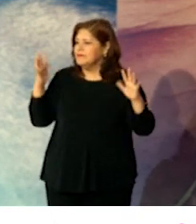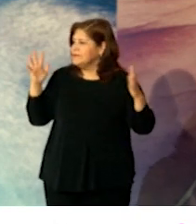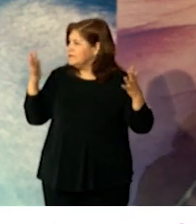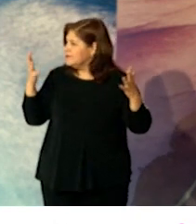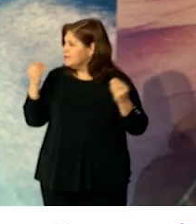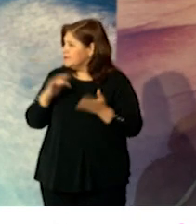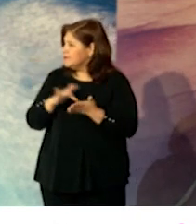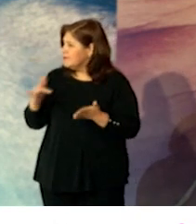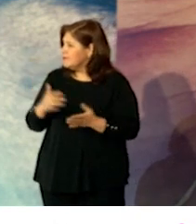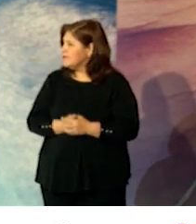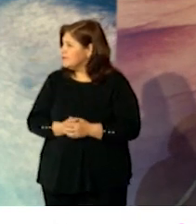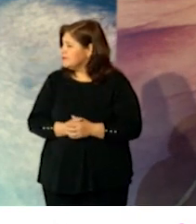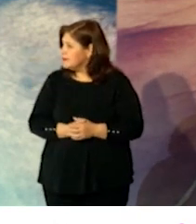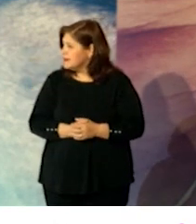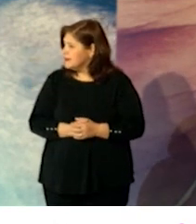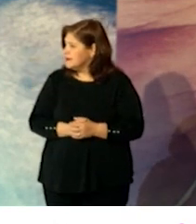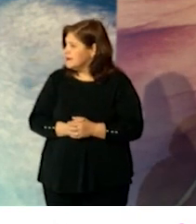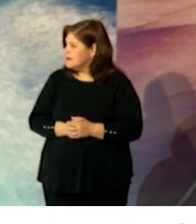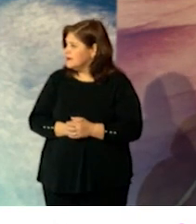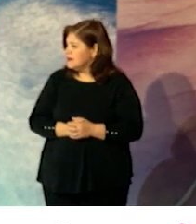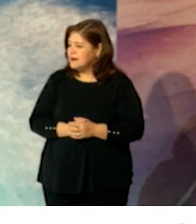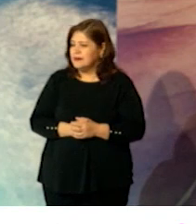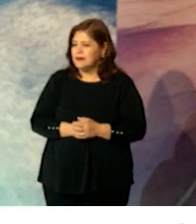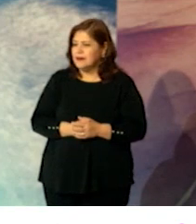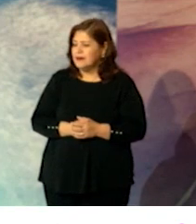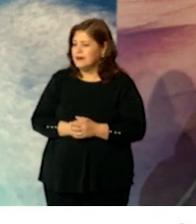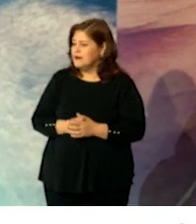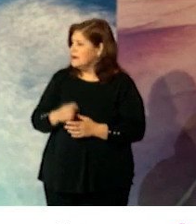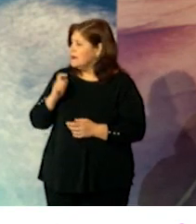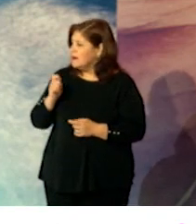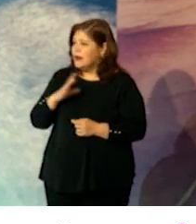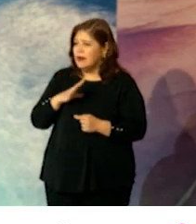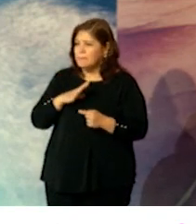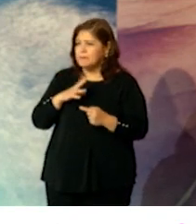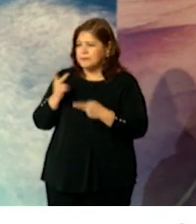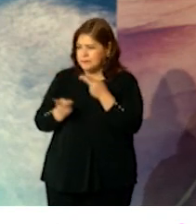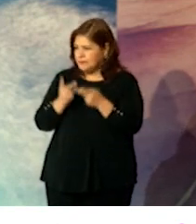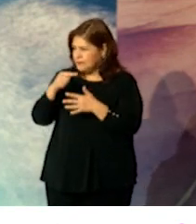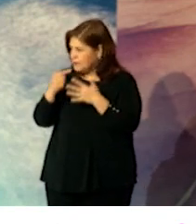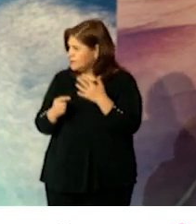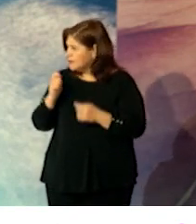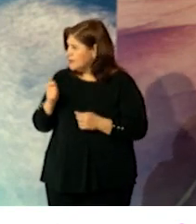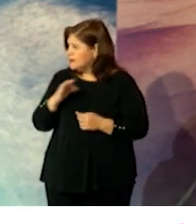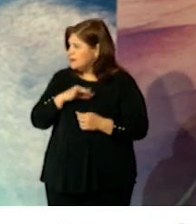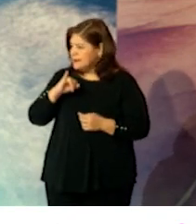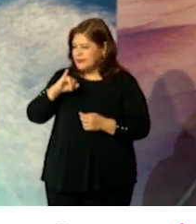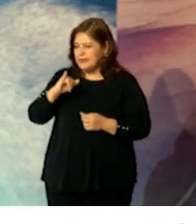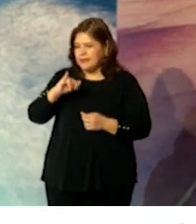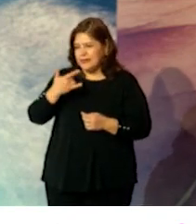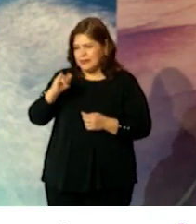Muchas gracias, Leonor. Y vamos a ir cerrando este bloque de preguntas con Yari, por